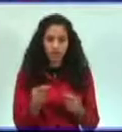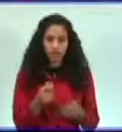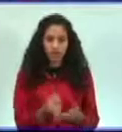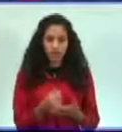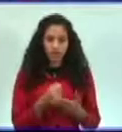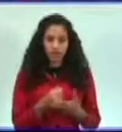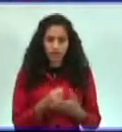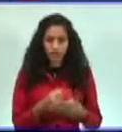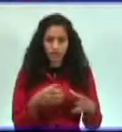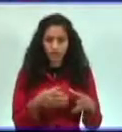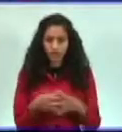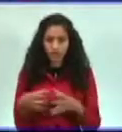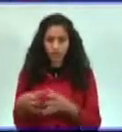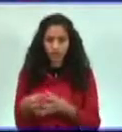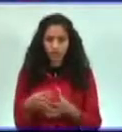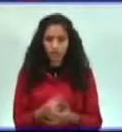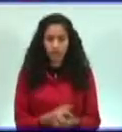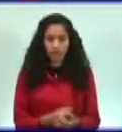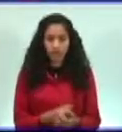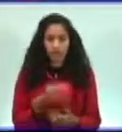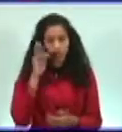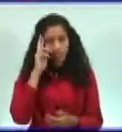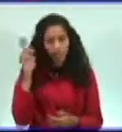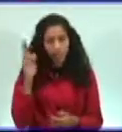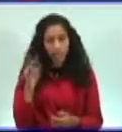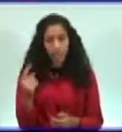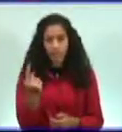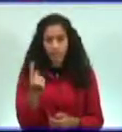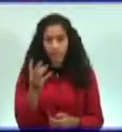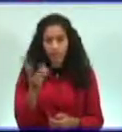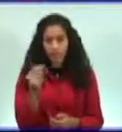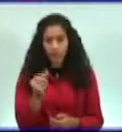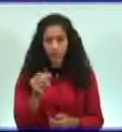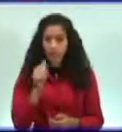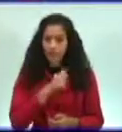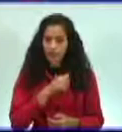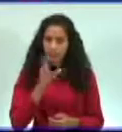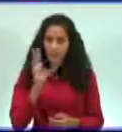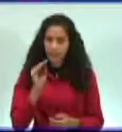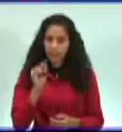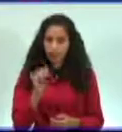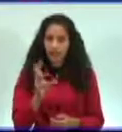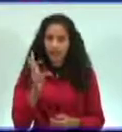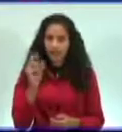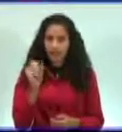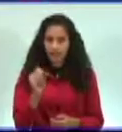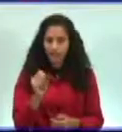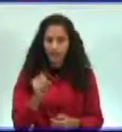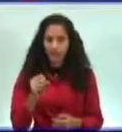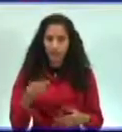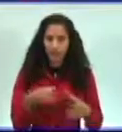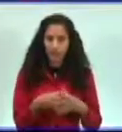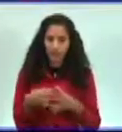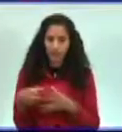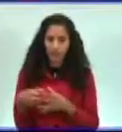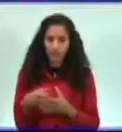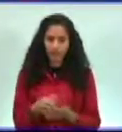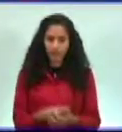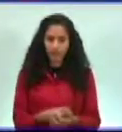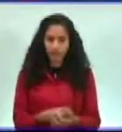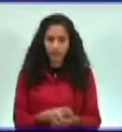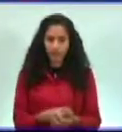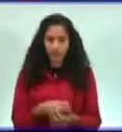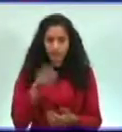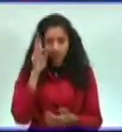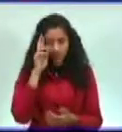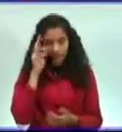de conjunto. Recuerden que el primer número indica la cantidad de conjunto.